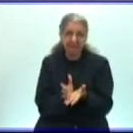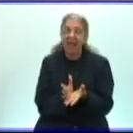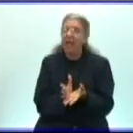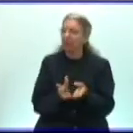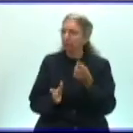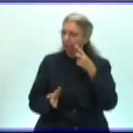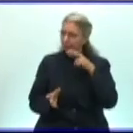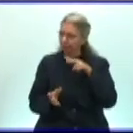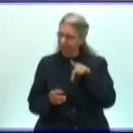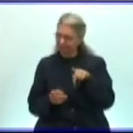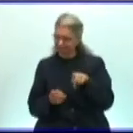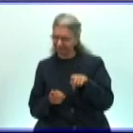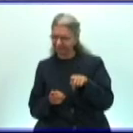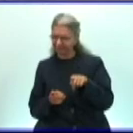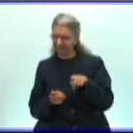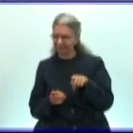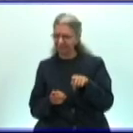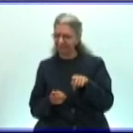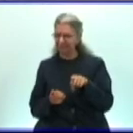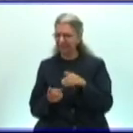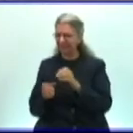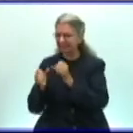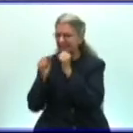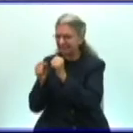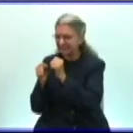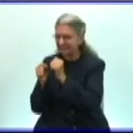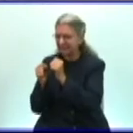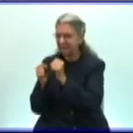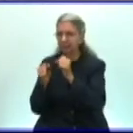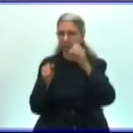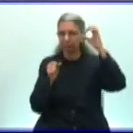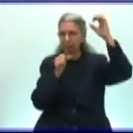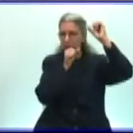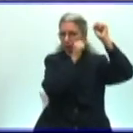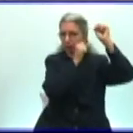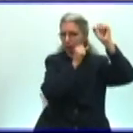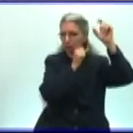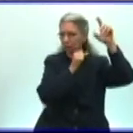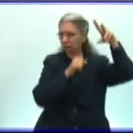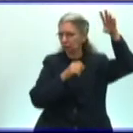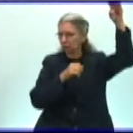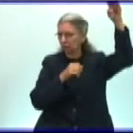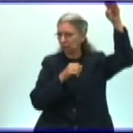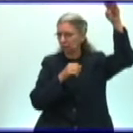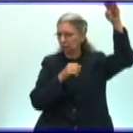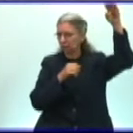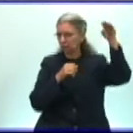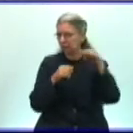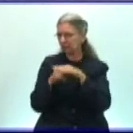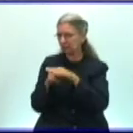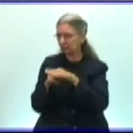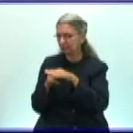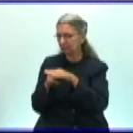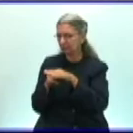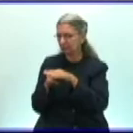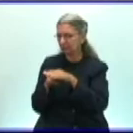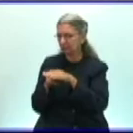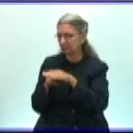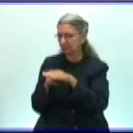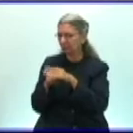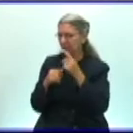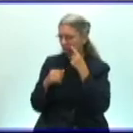observado ustedes la intensidad luminosa del bombillo de la lamparita de noche respecto al